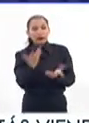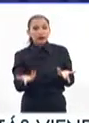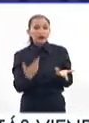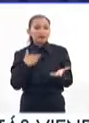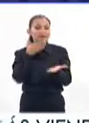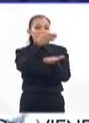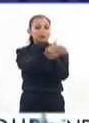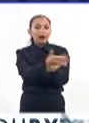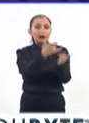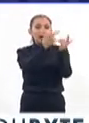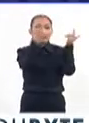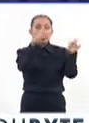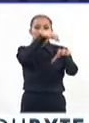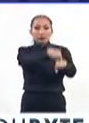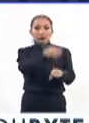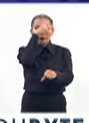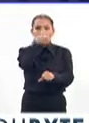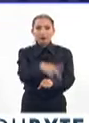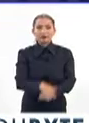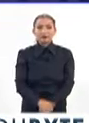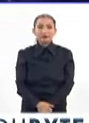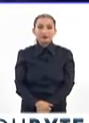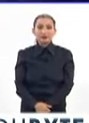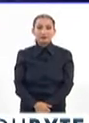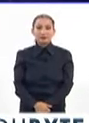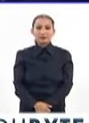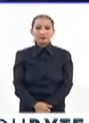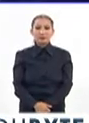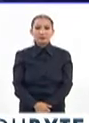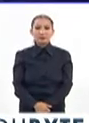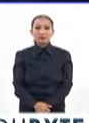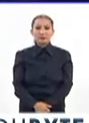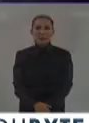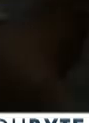el pasaje de la conquista de México.